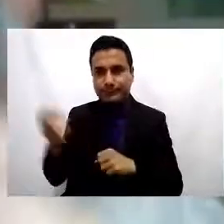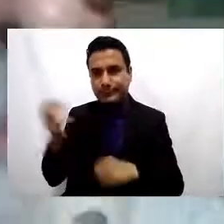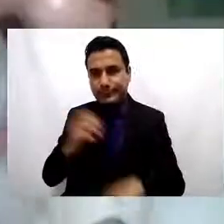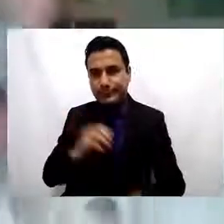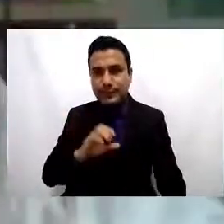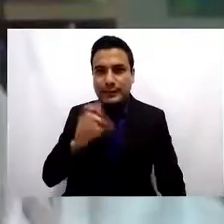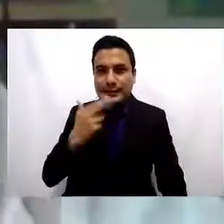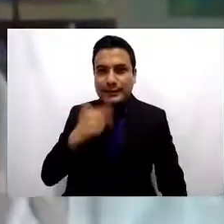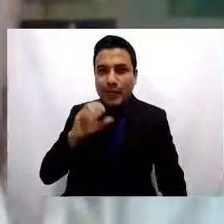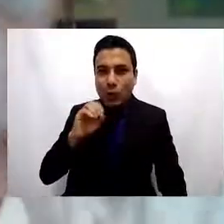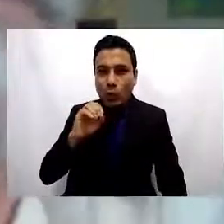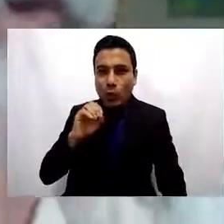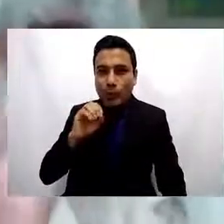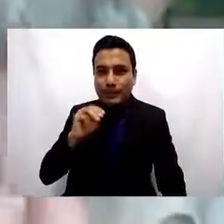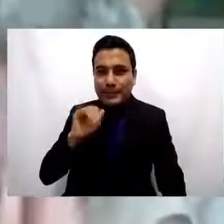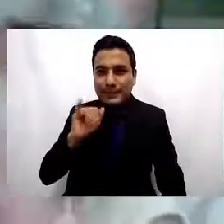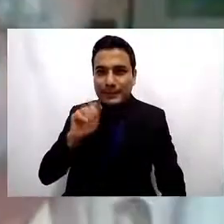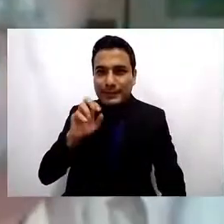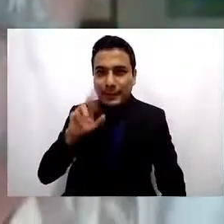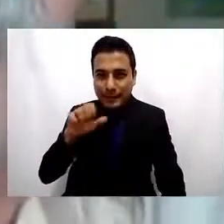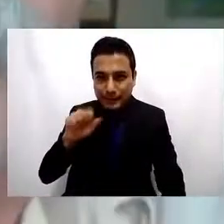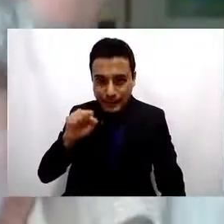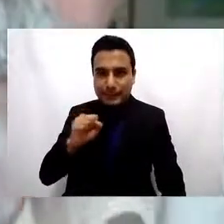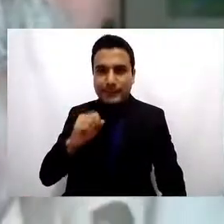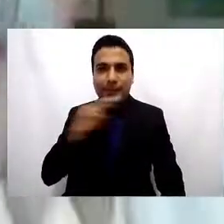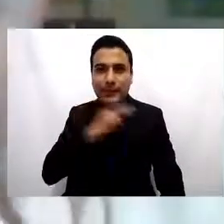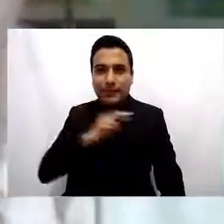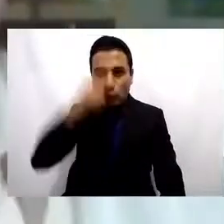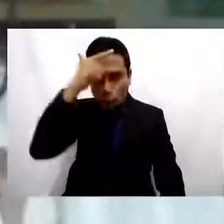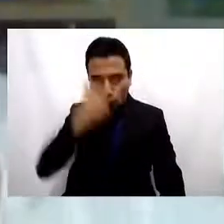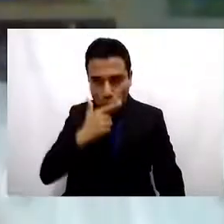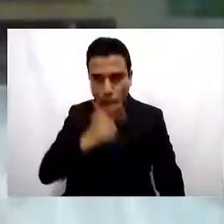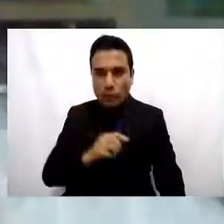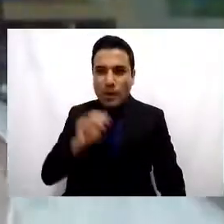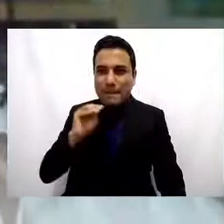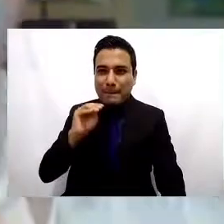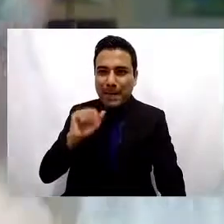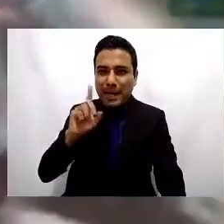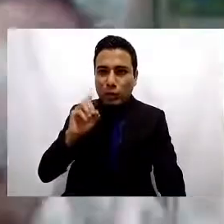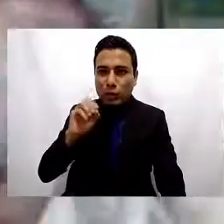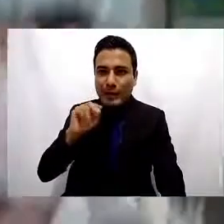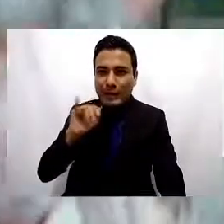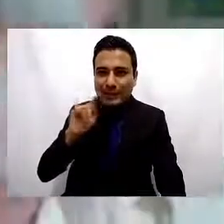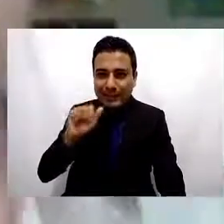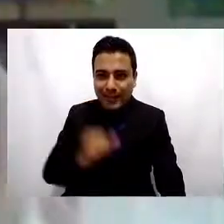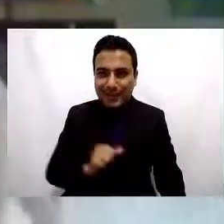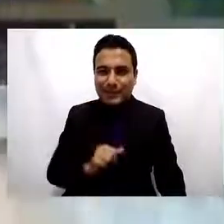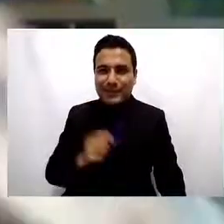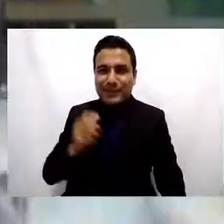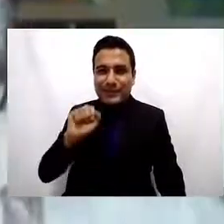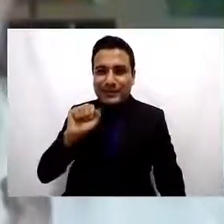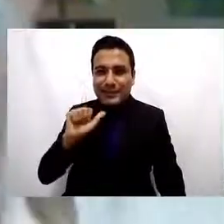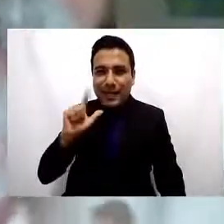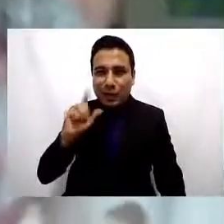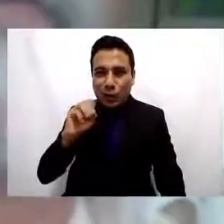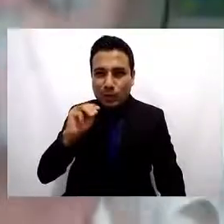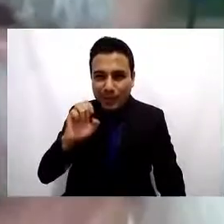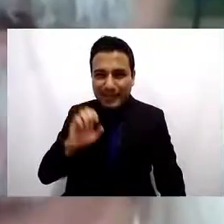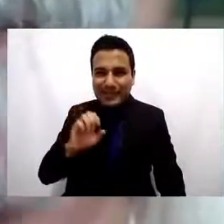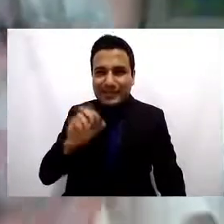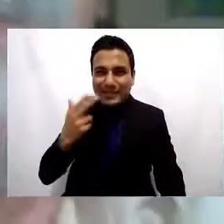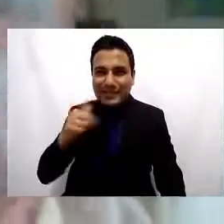de Pericones, de Rápido Nocturno, La Madonita, Ala de Criados, Salomé de Chacra, El Niño